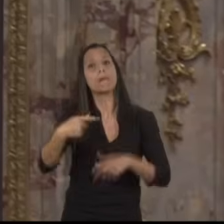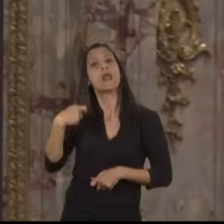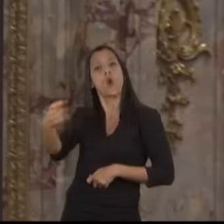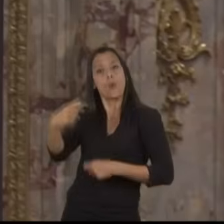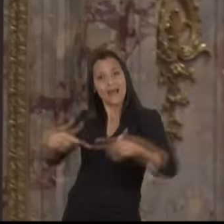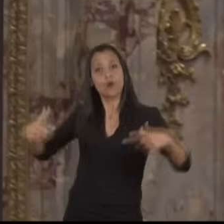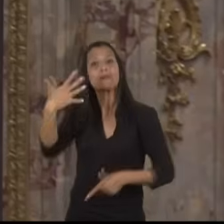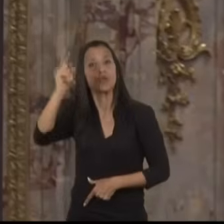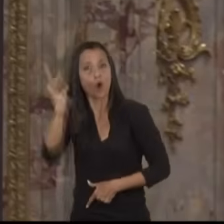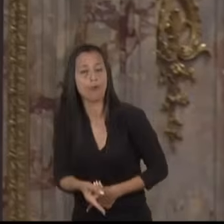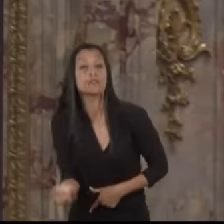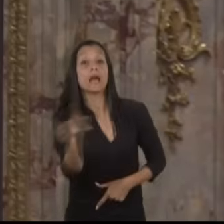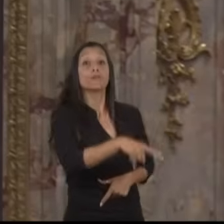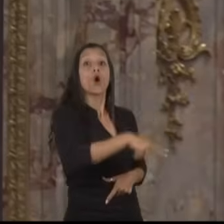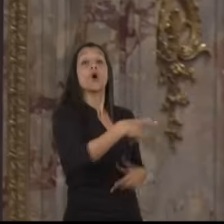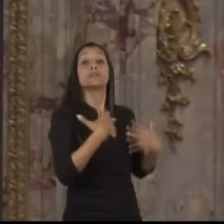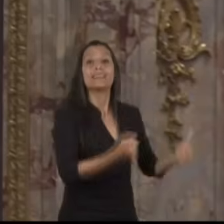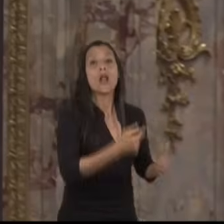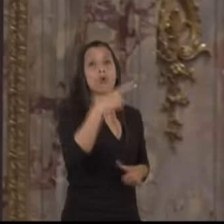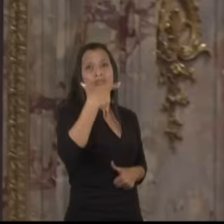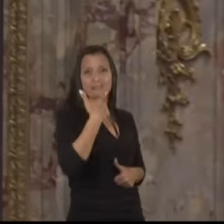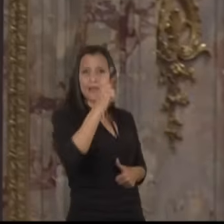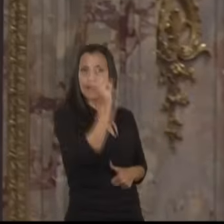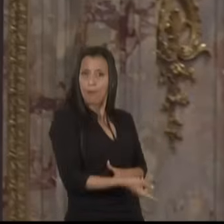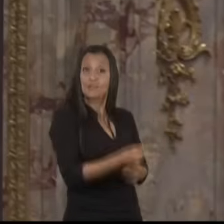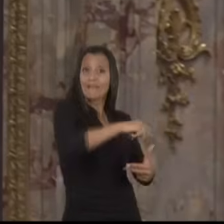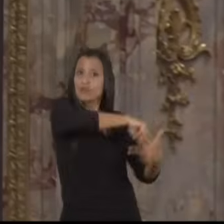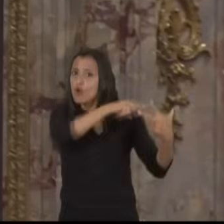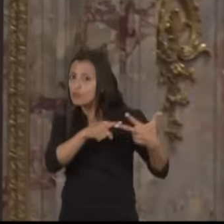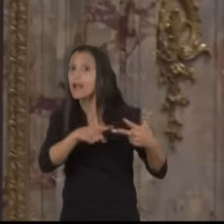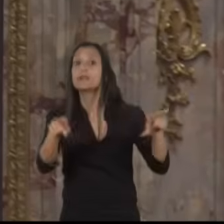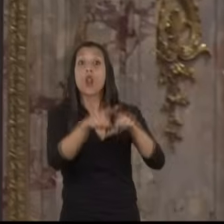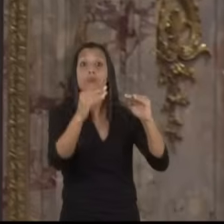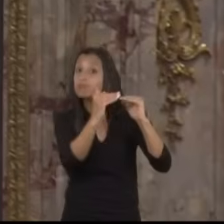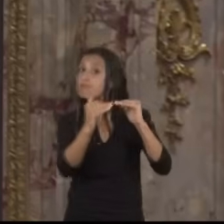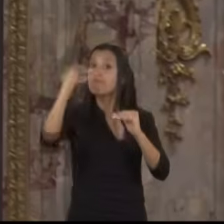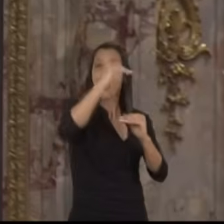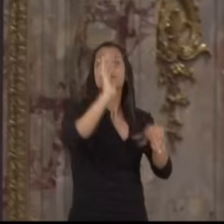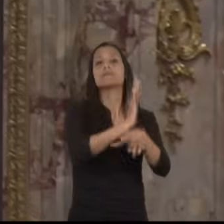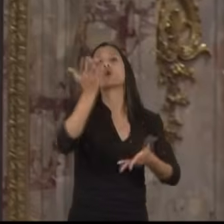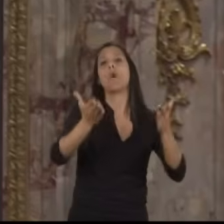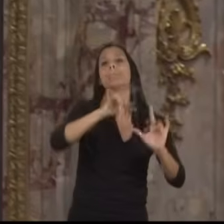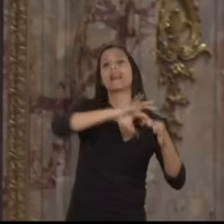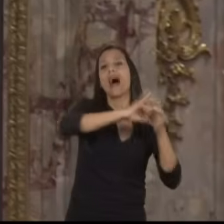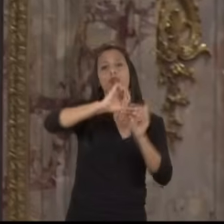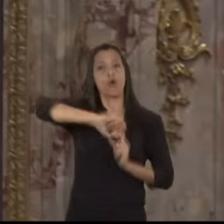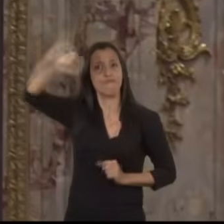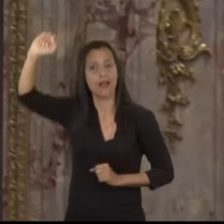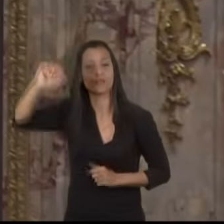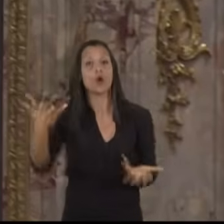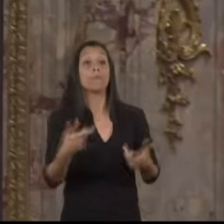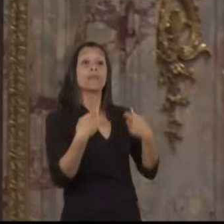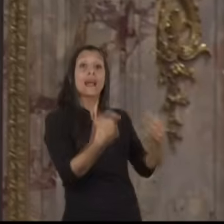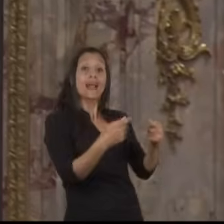un 5% y en salud un 17%, ambas partidas por encima de la inflación. El gasto